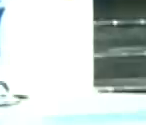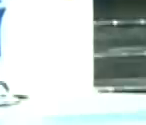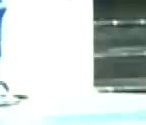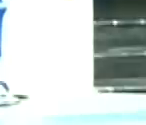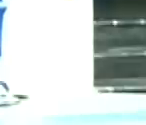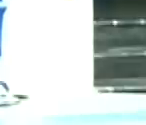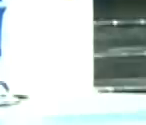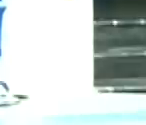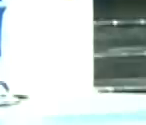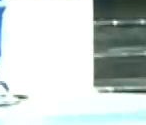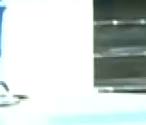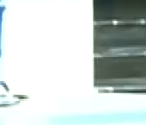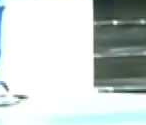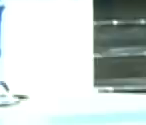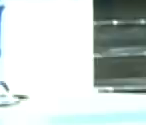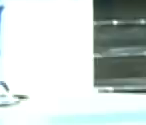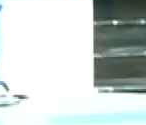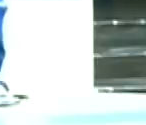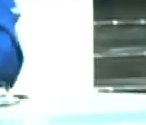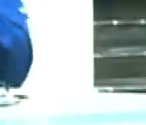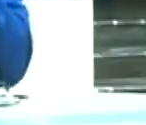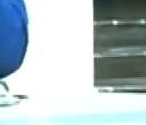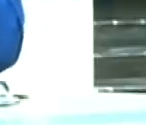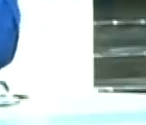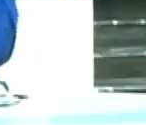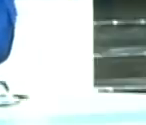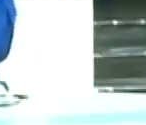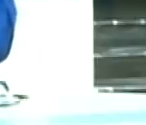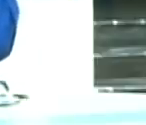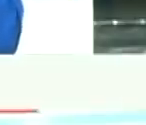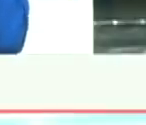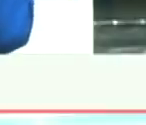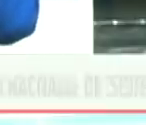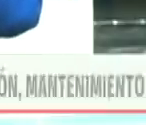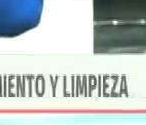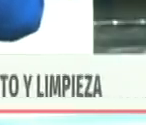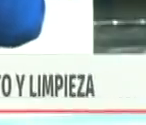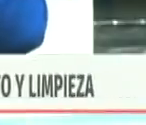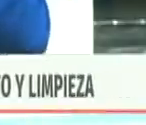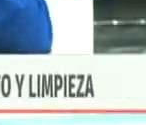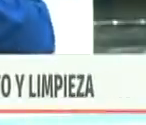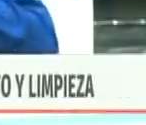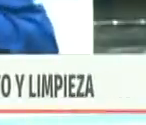con mucha voluntad. Yo le voy a pedir permiso para